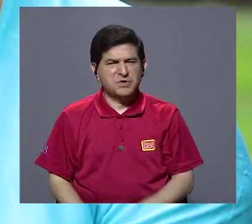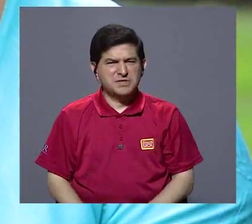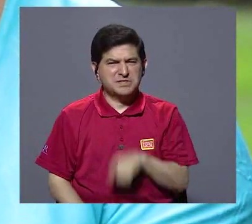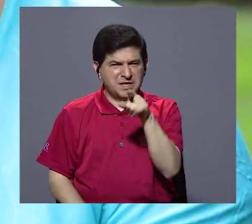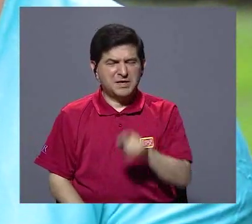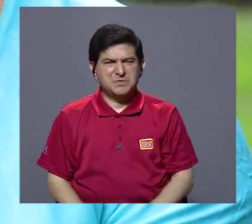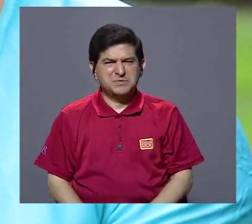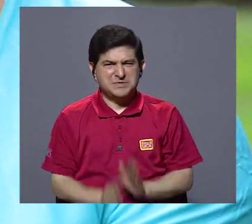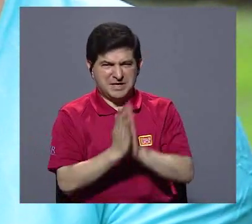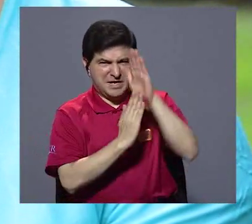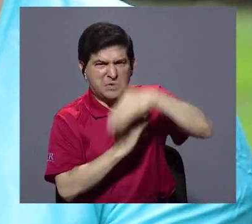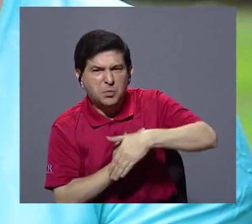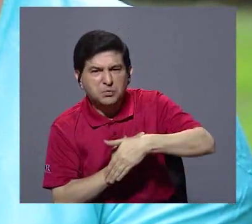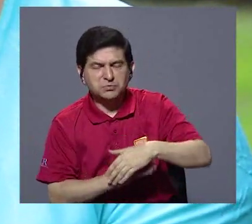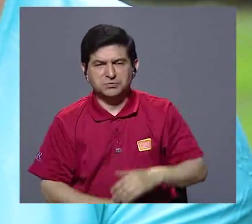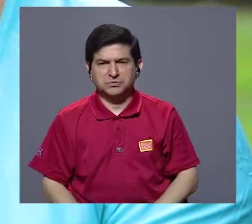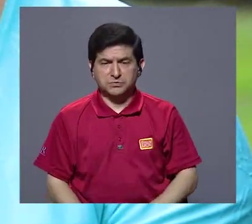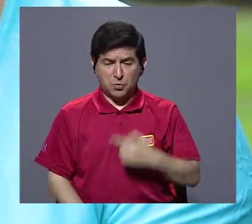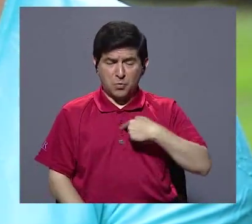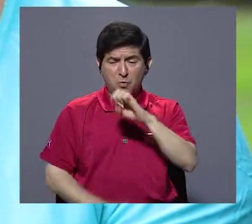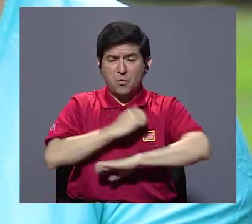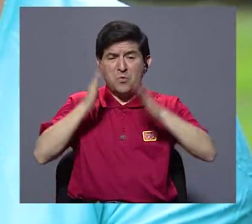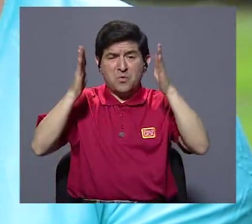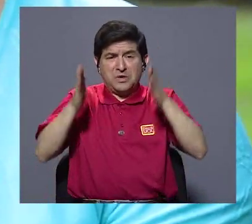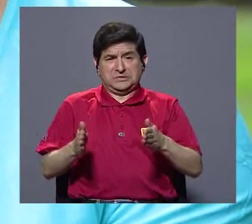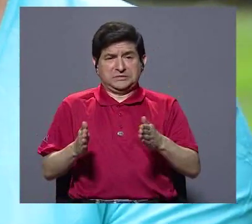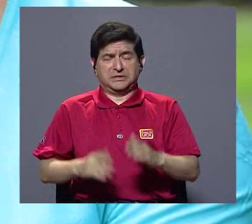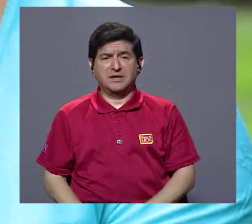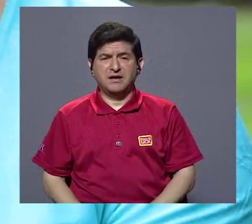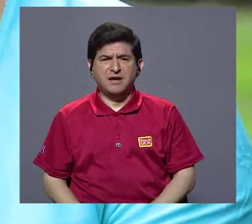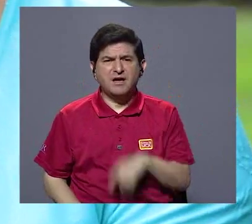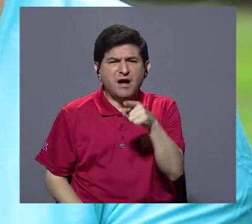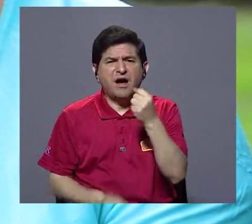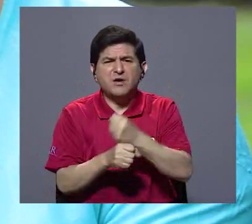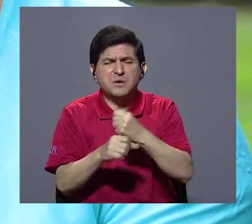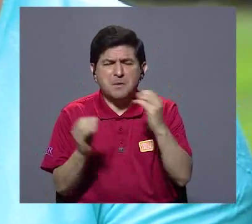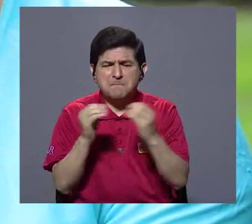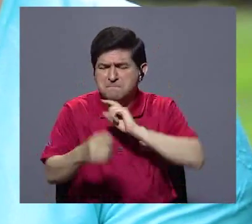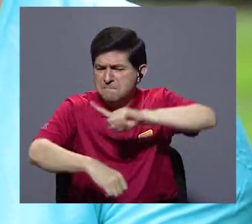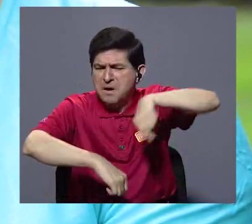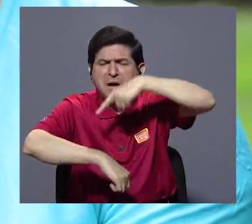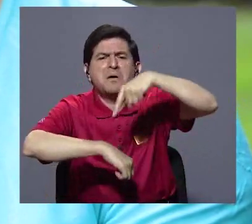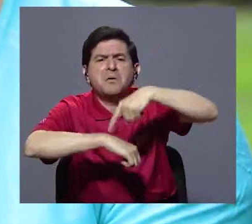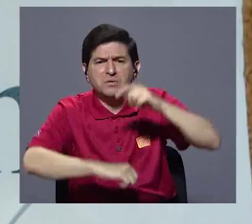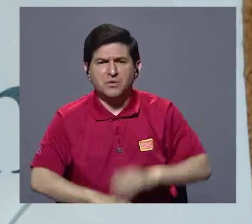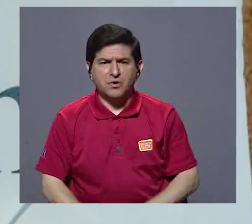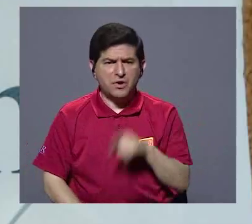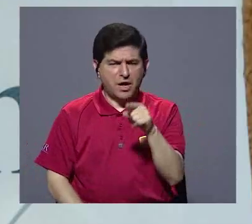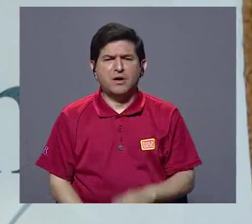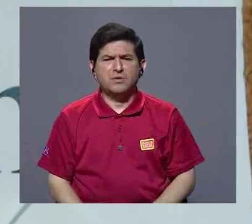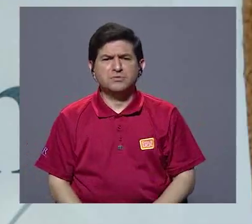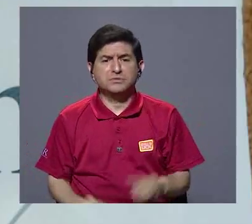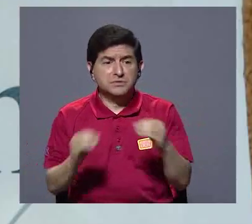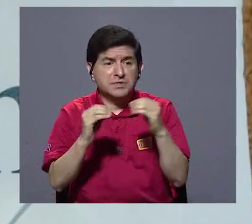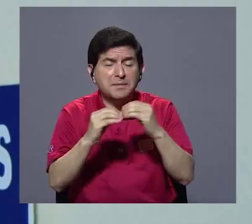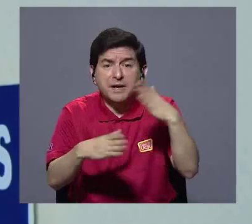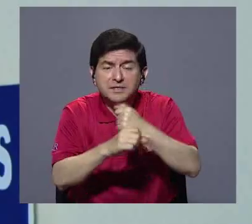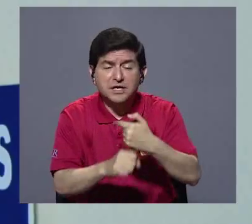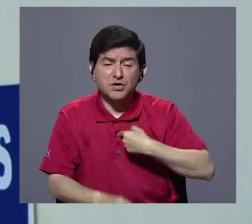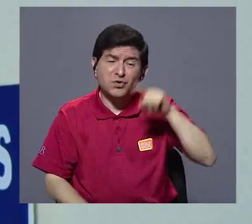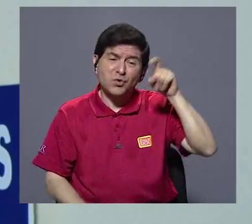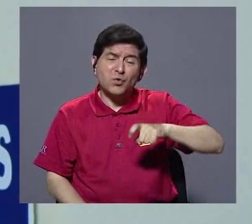atropella, que por ser uno extranjero, que tenés que trabajar más horas, que tenés que hacer más de la cuenta y uno